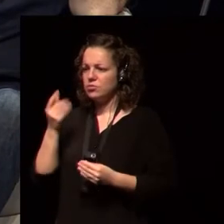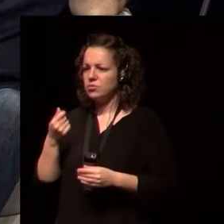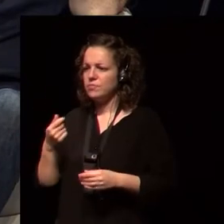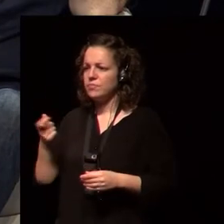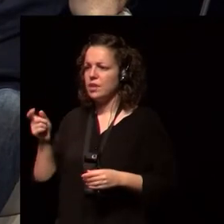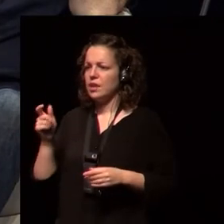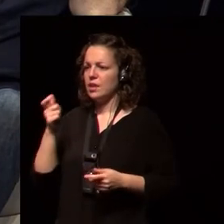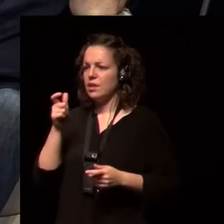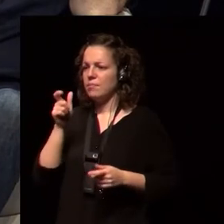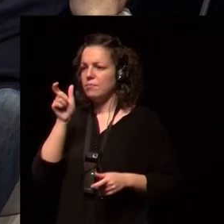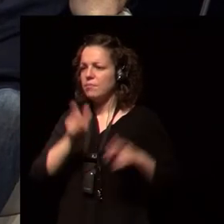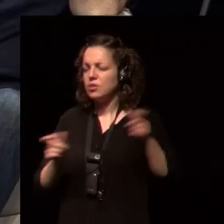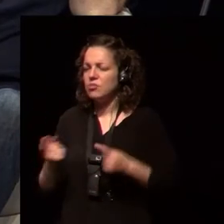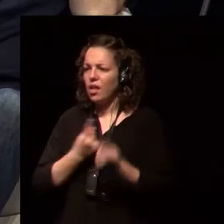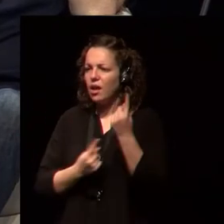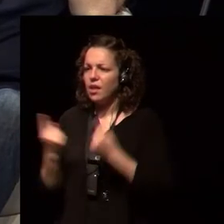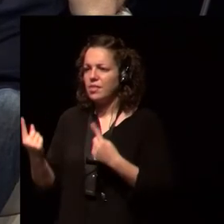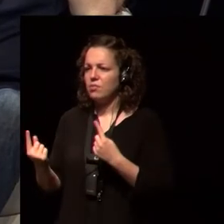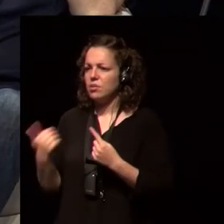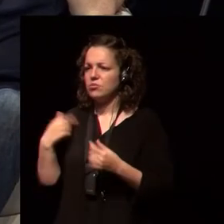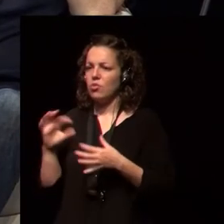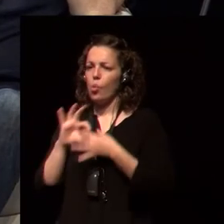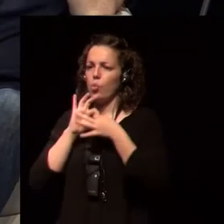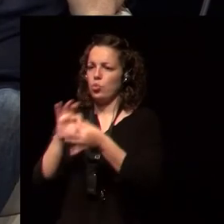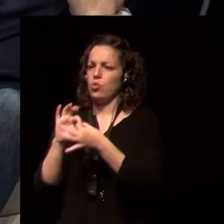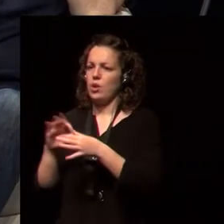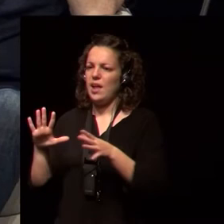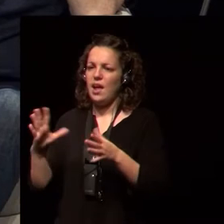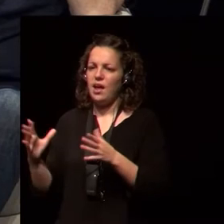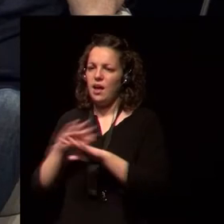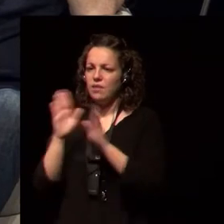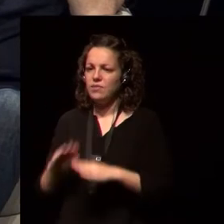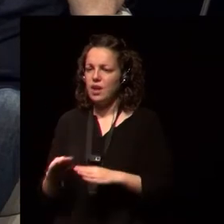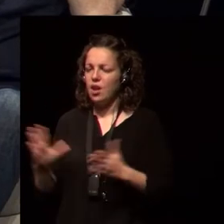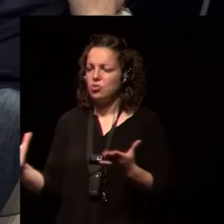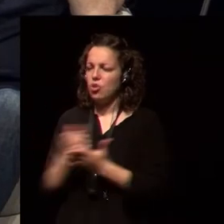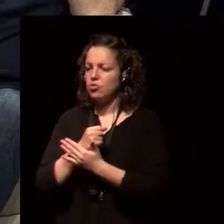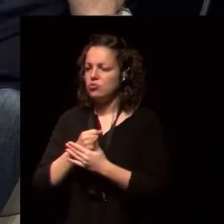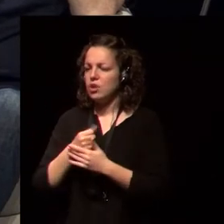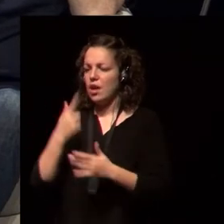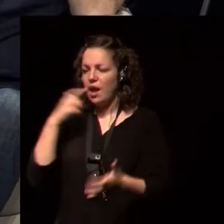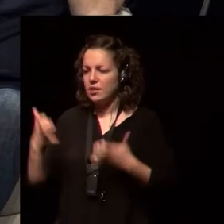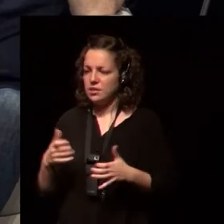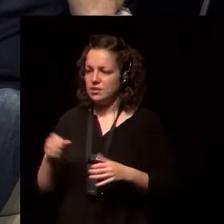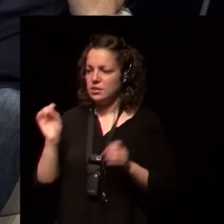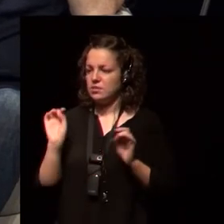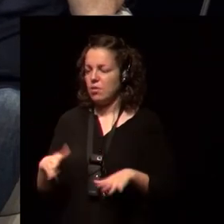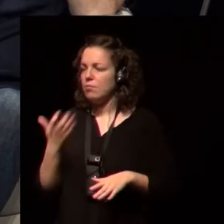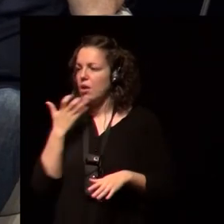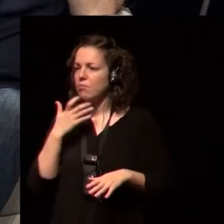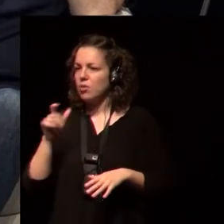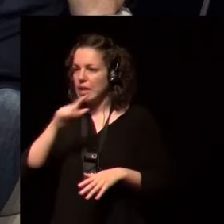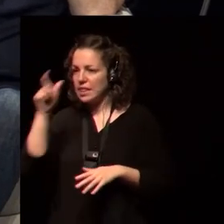ser humano, esa es la fuente de unión, y todos somos artistas, igual que todos somos artesanos. En la pasta italiana puedes